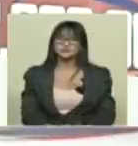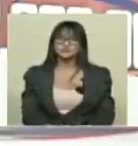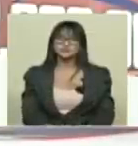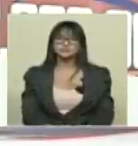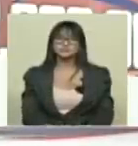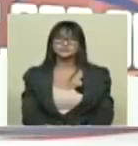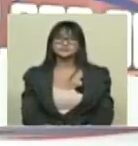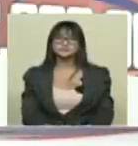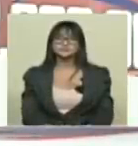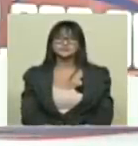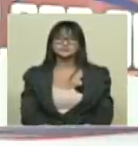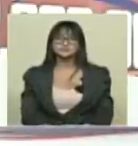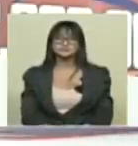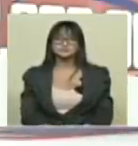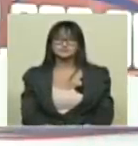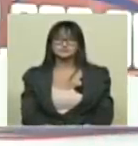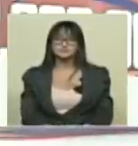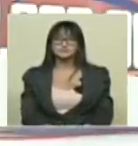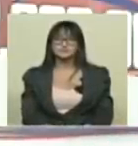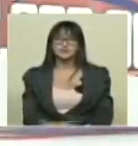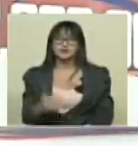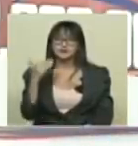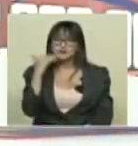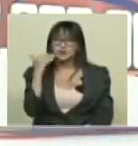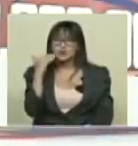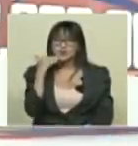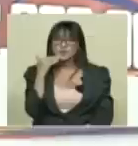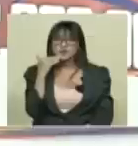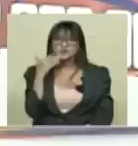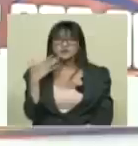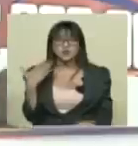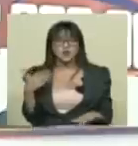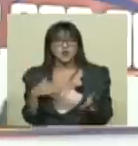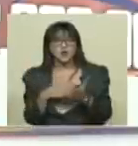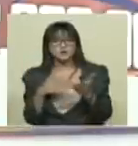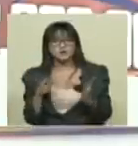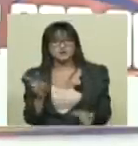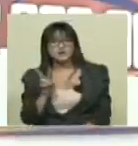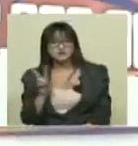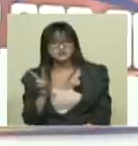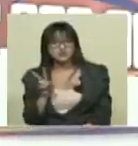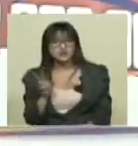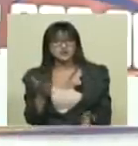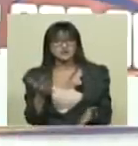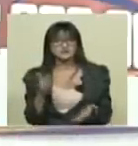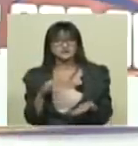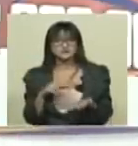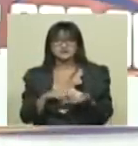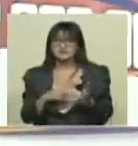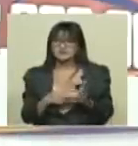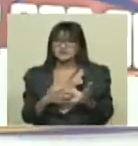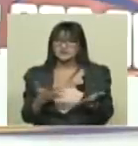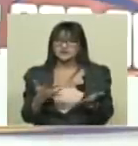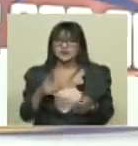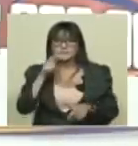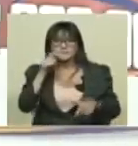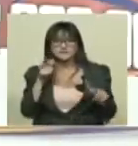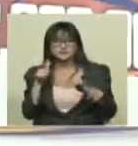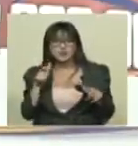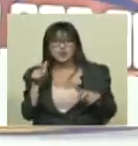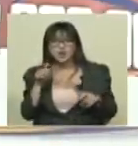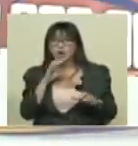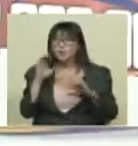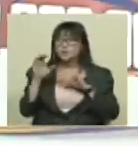Y la obsesión que tiene Donald Trump contra Venezuela es una obsesión inducida por gente que se la